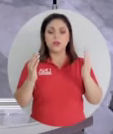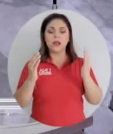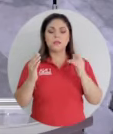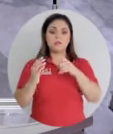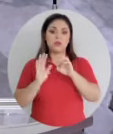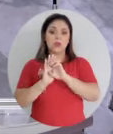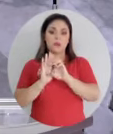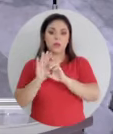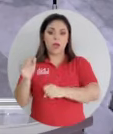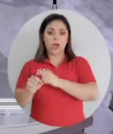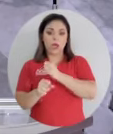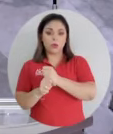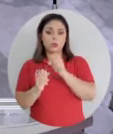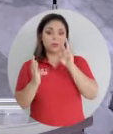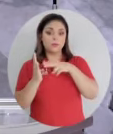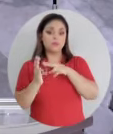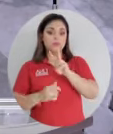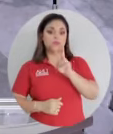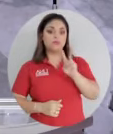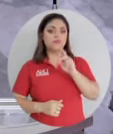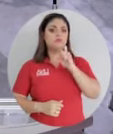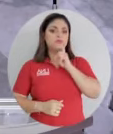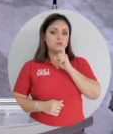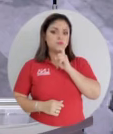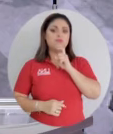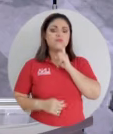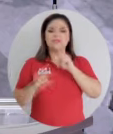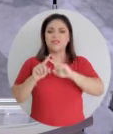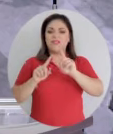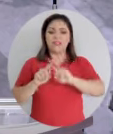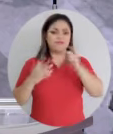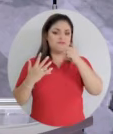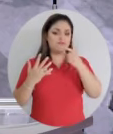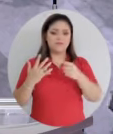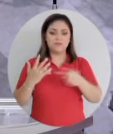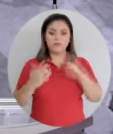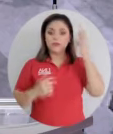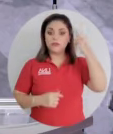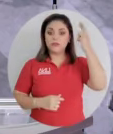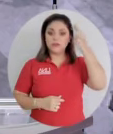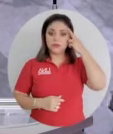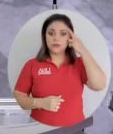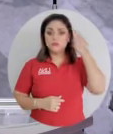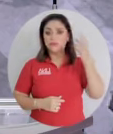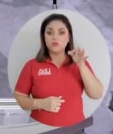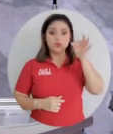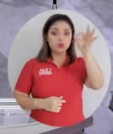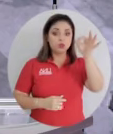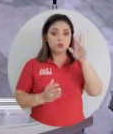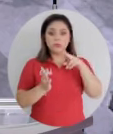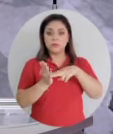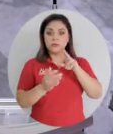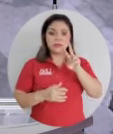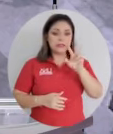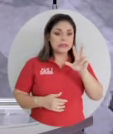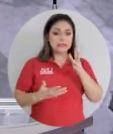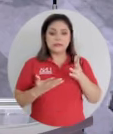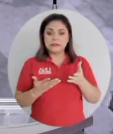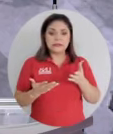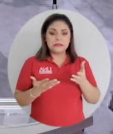fue particularmente difícil por múltiples razones y pues el panorama para 2023